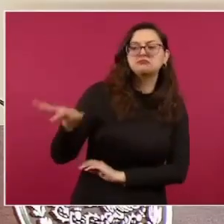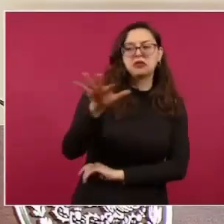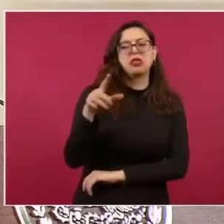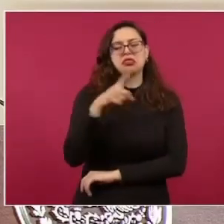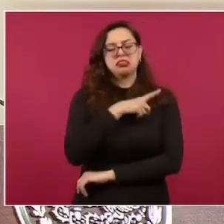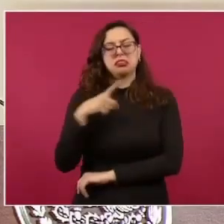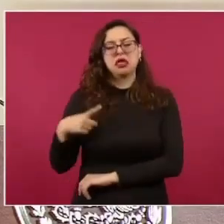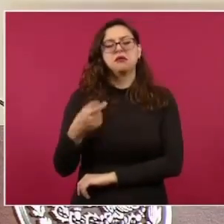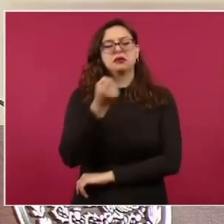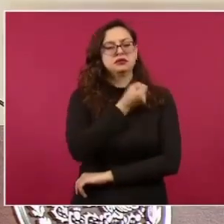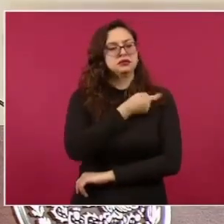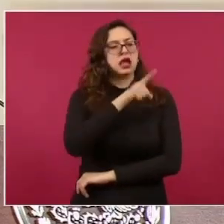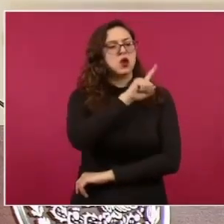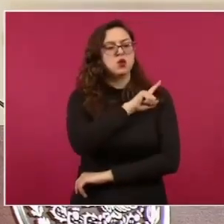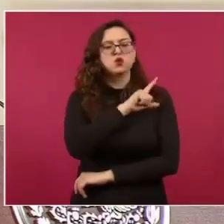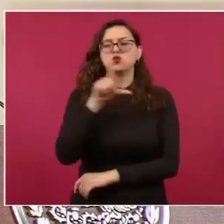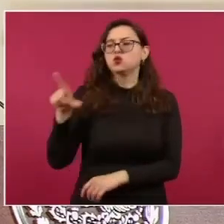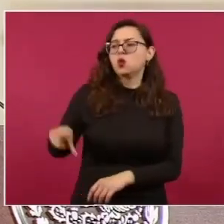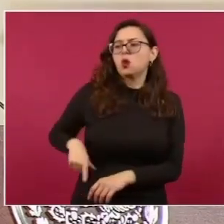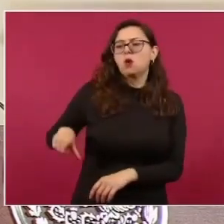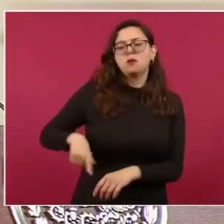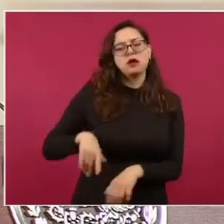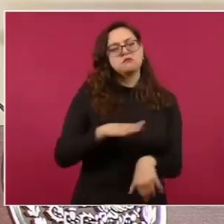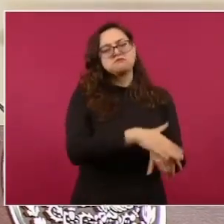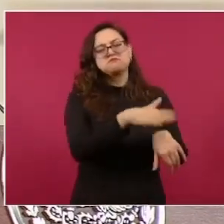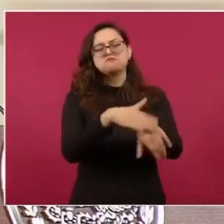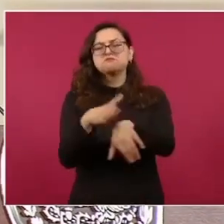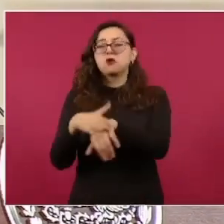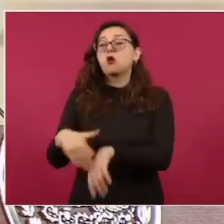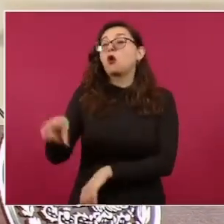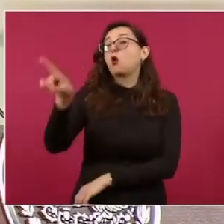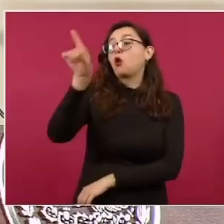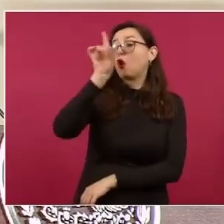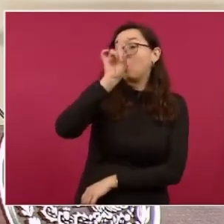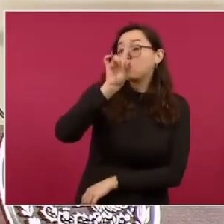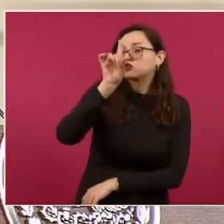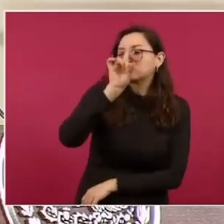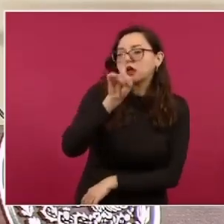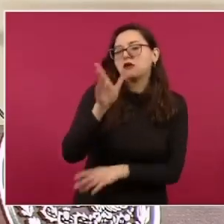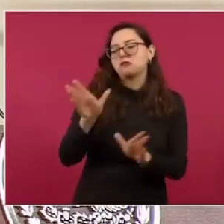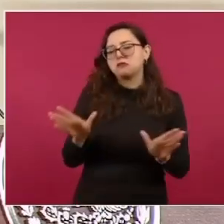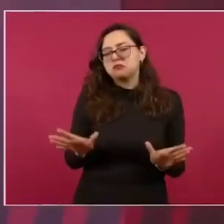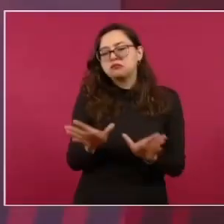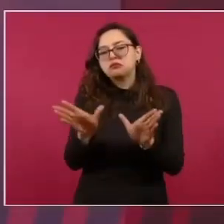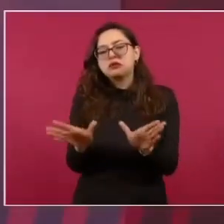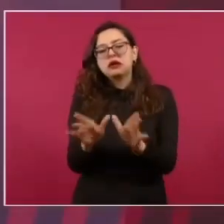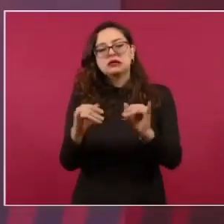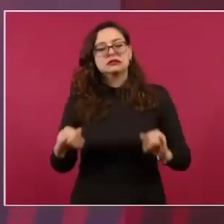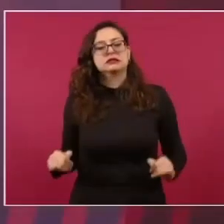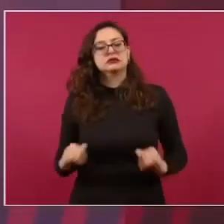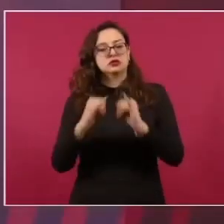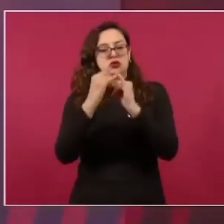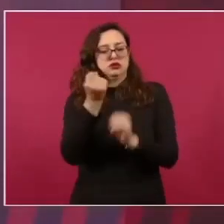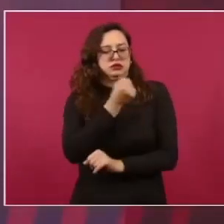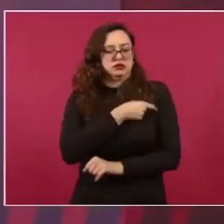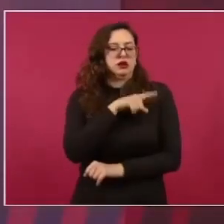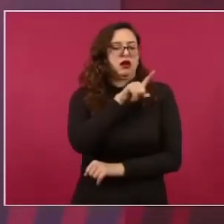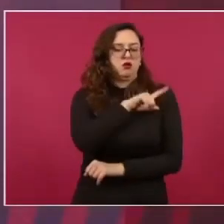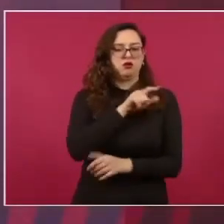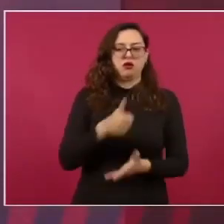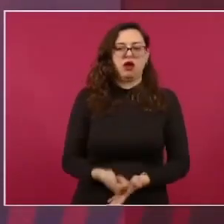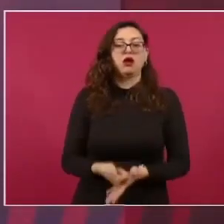encarga a los gobiernos a fomentar la organización de instituciones de esta índole. La esperanza